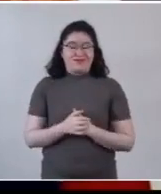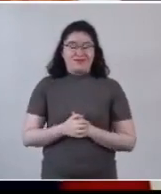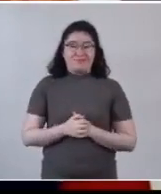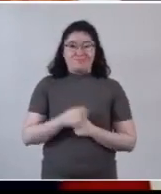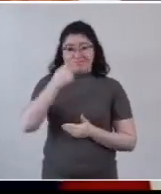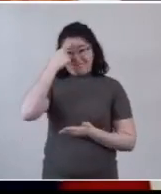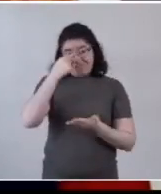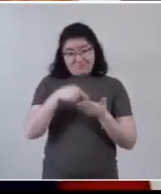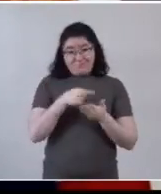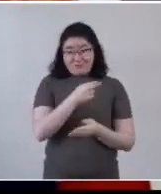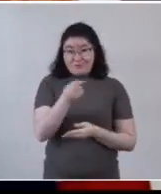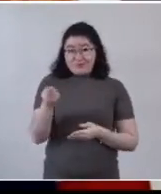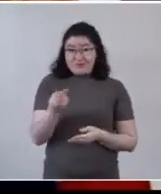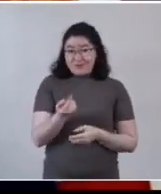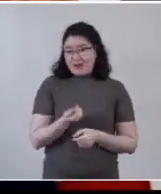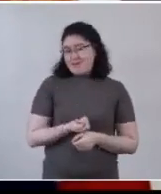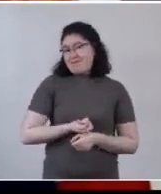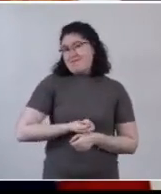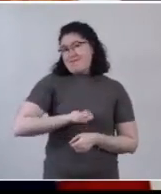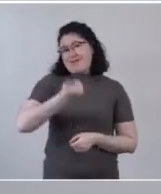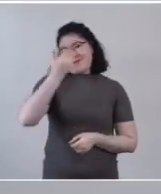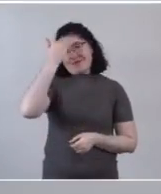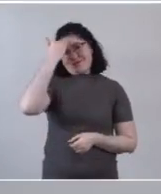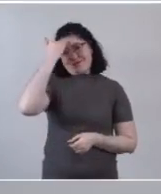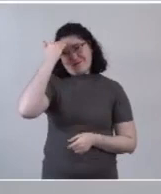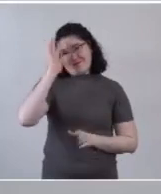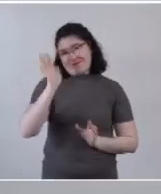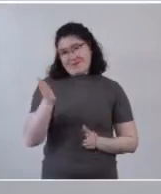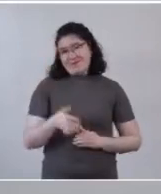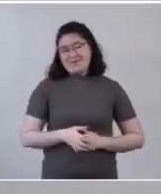los primeros en enterarse.